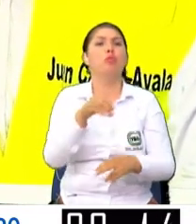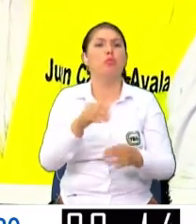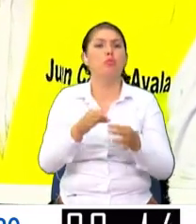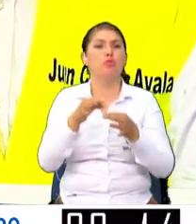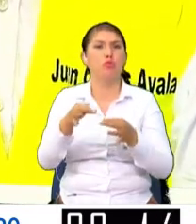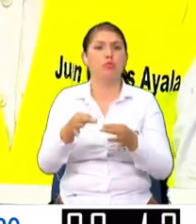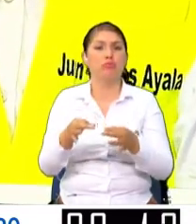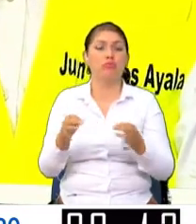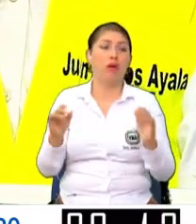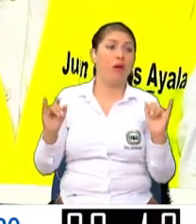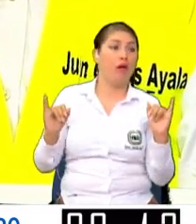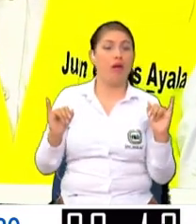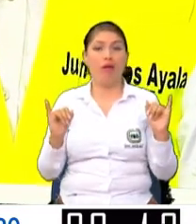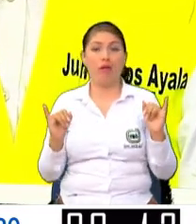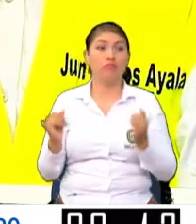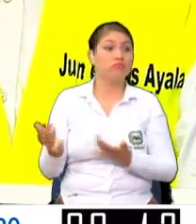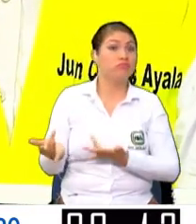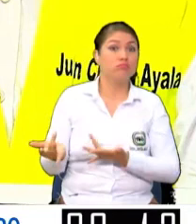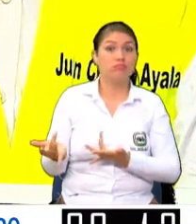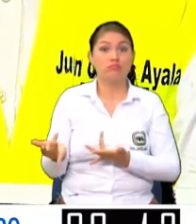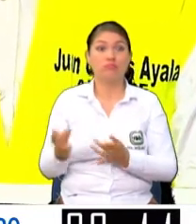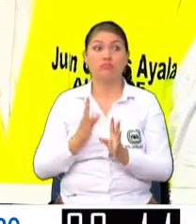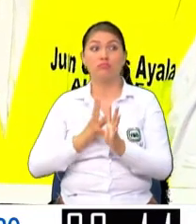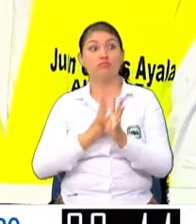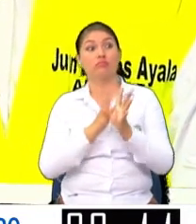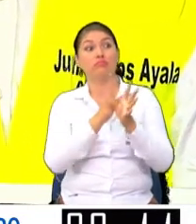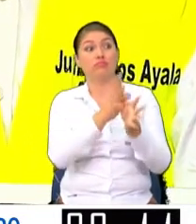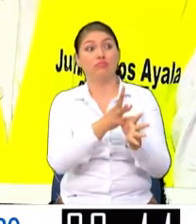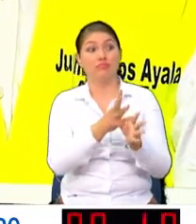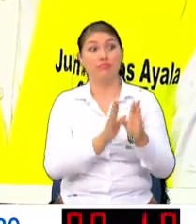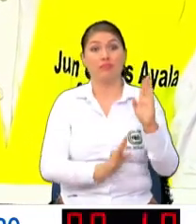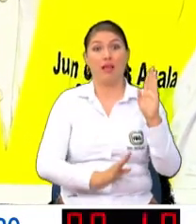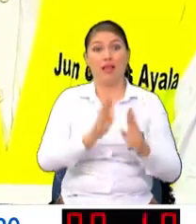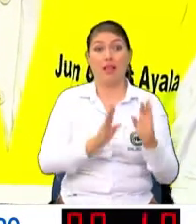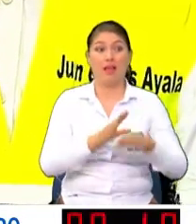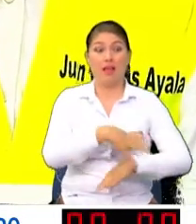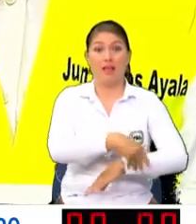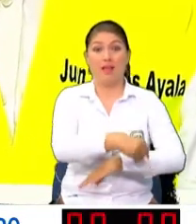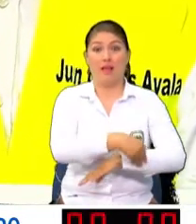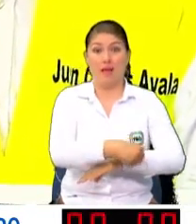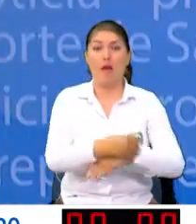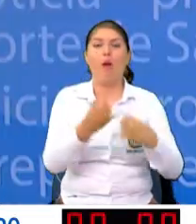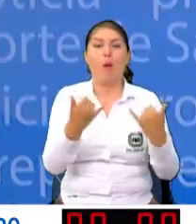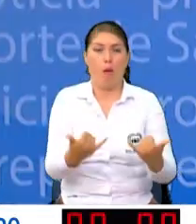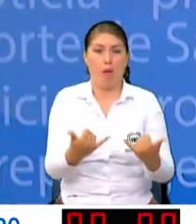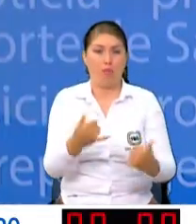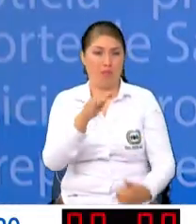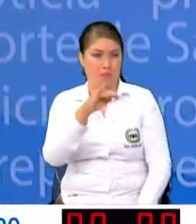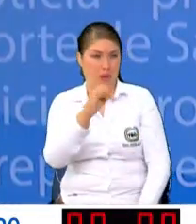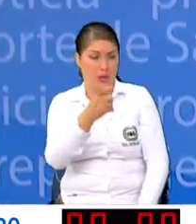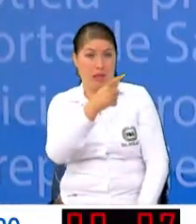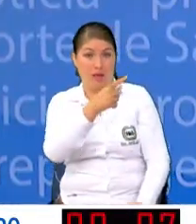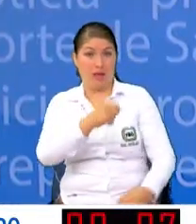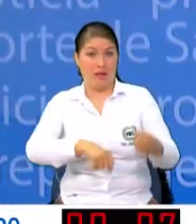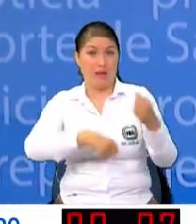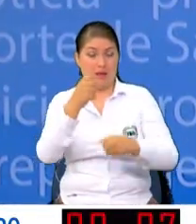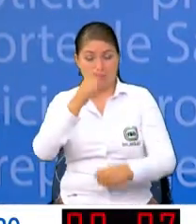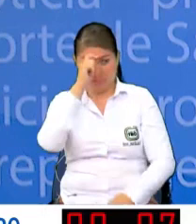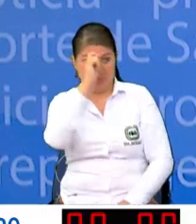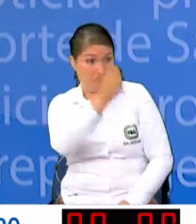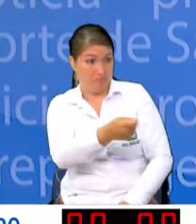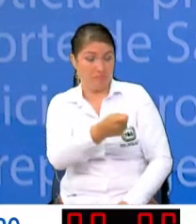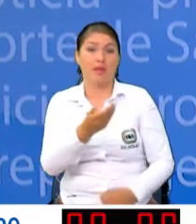vox populis estaban esperando y haciendo fila para hacer el candidato de elector matilla hoy miguel moreno que fue el que se ganó la venia